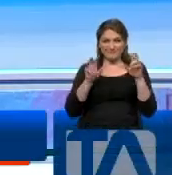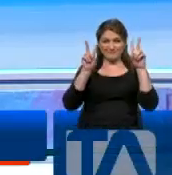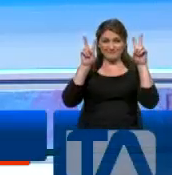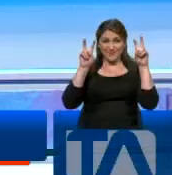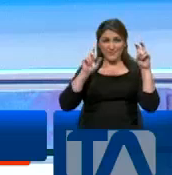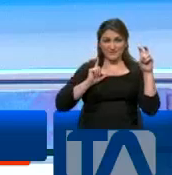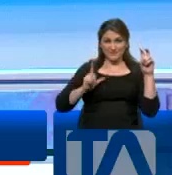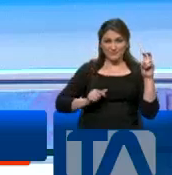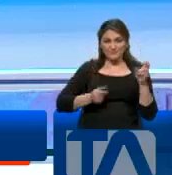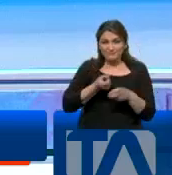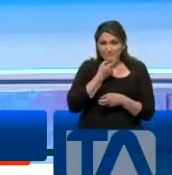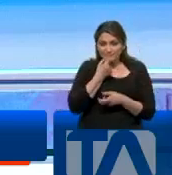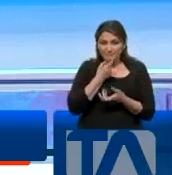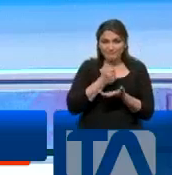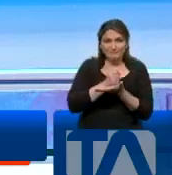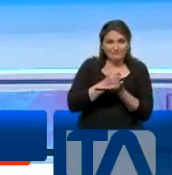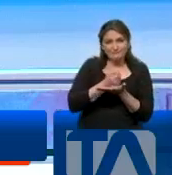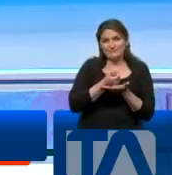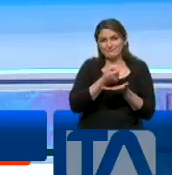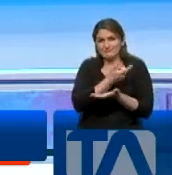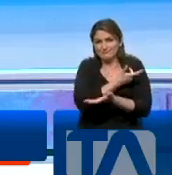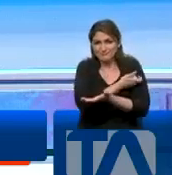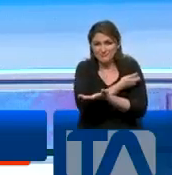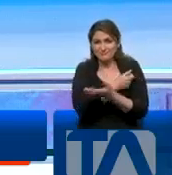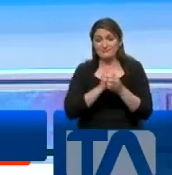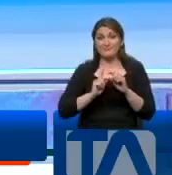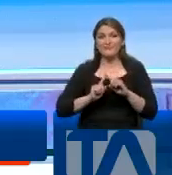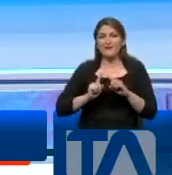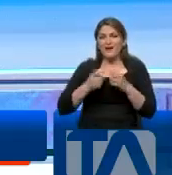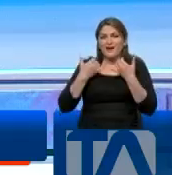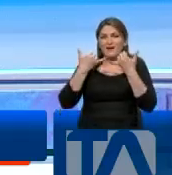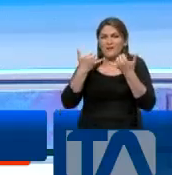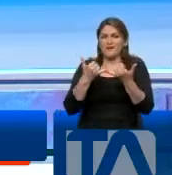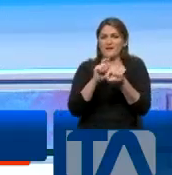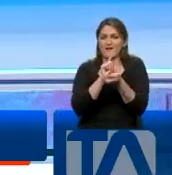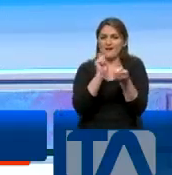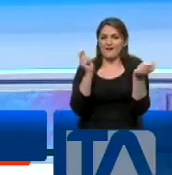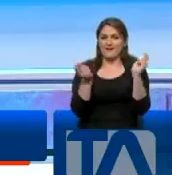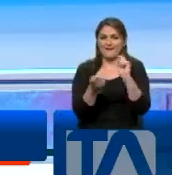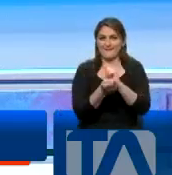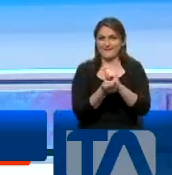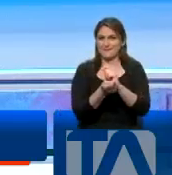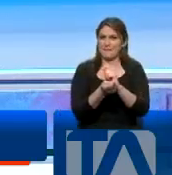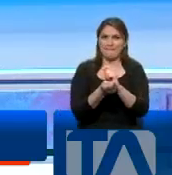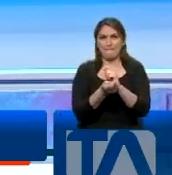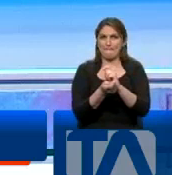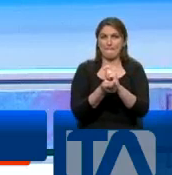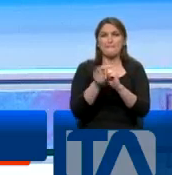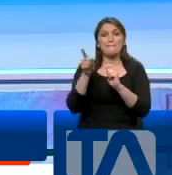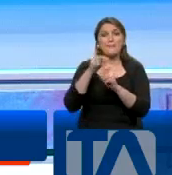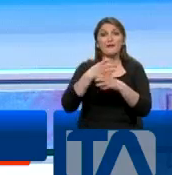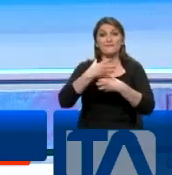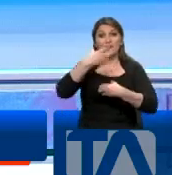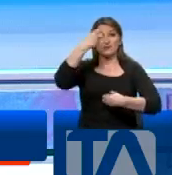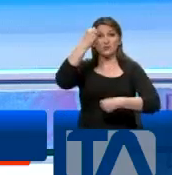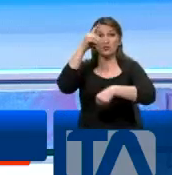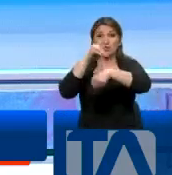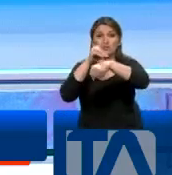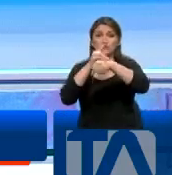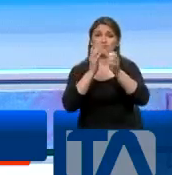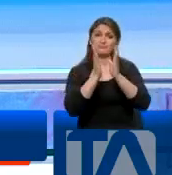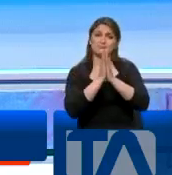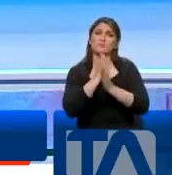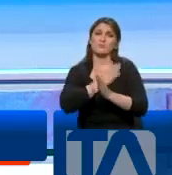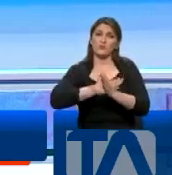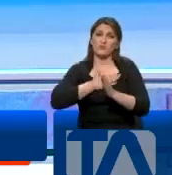las solicitudes, las medicinas que no entraron en la reciente actualización. La Federación Médica plantea la creación de una comisión